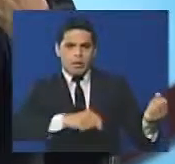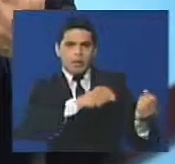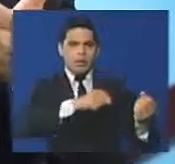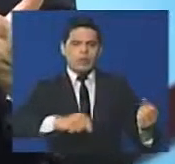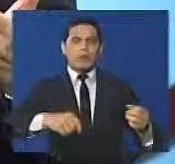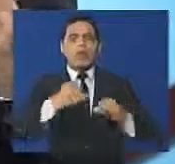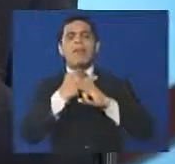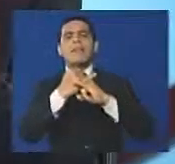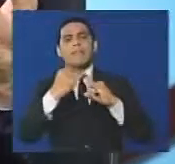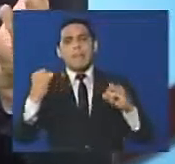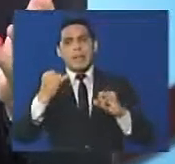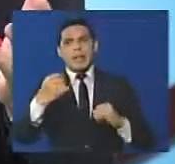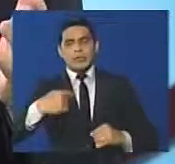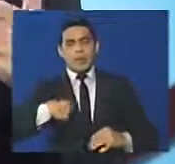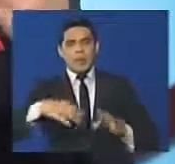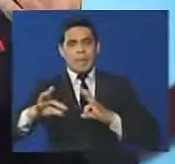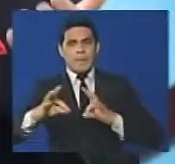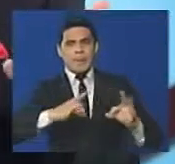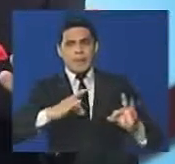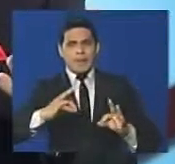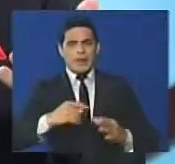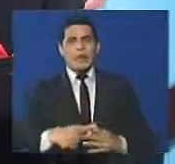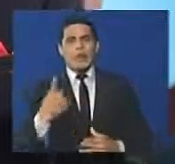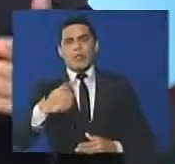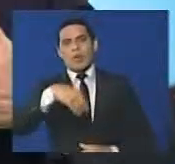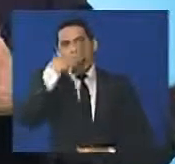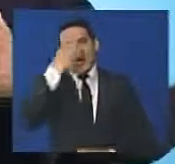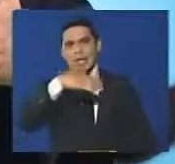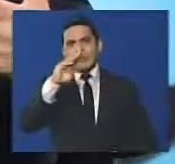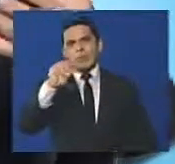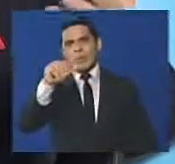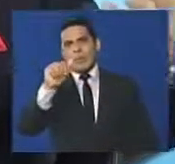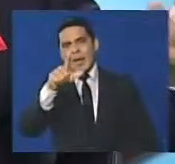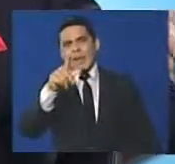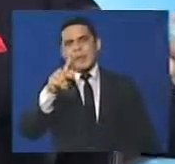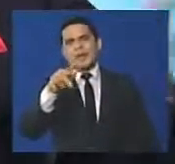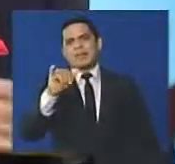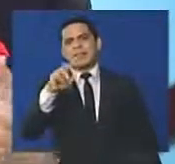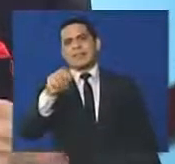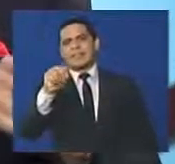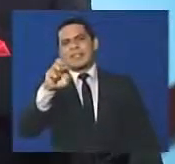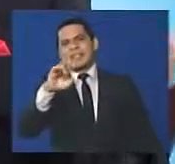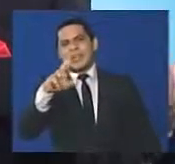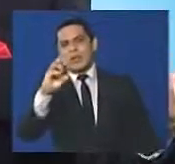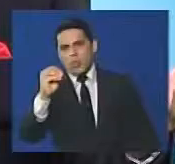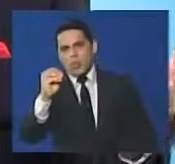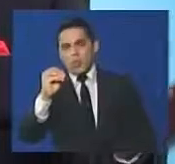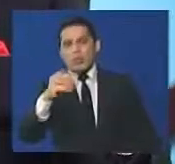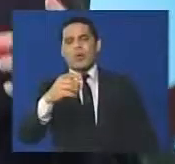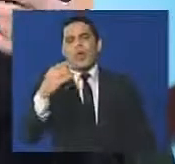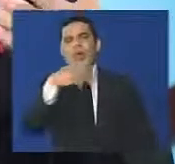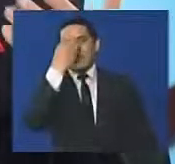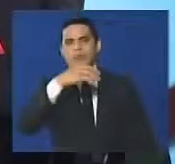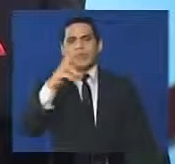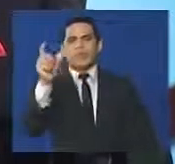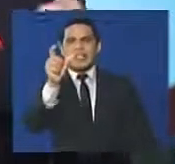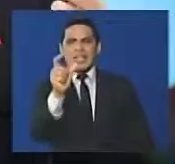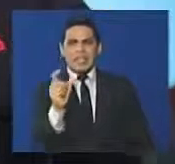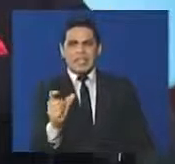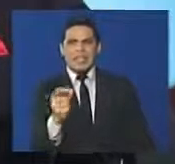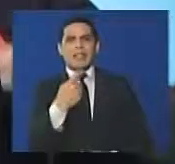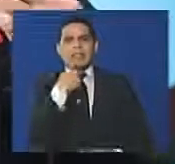al final, yo había preparado Valpensiero, una cosa con el coro extraordinario. Pero el público